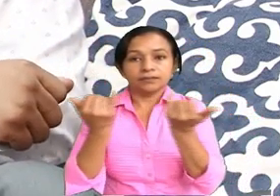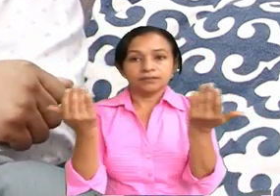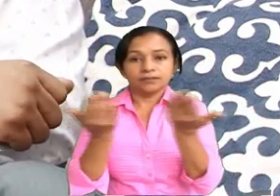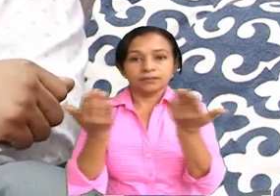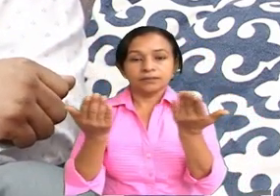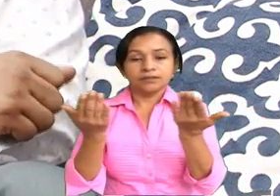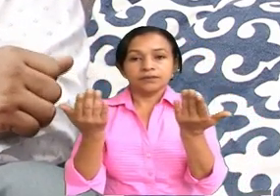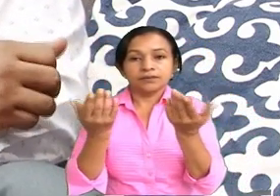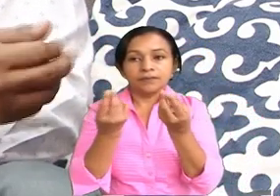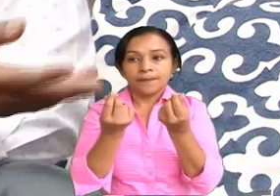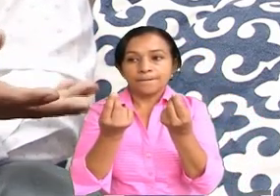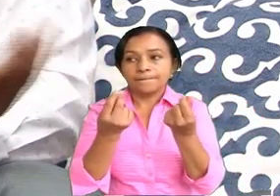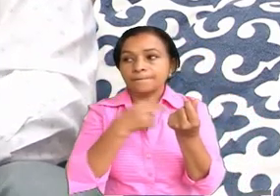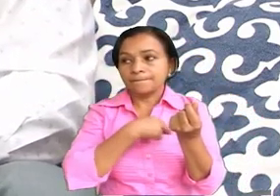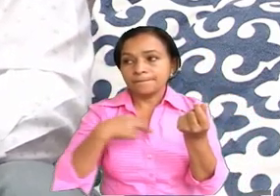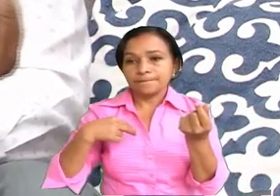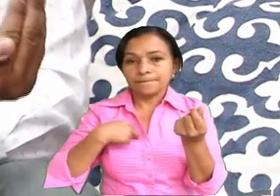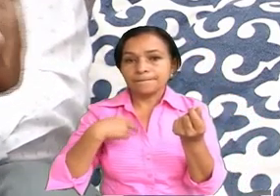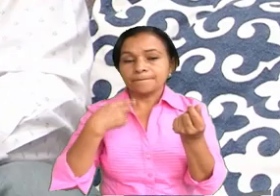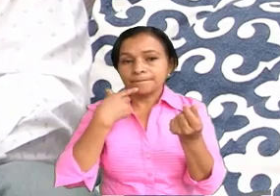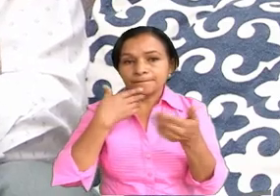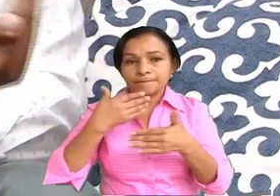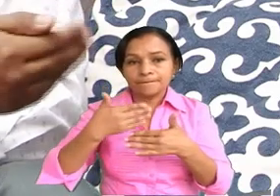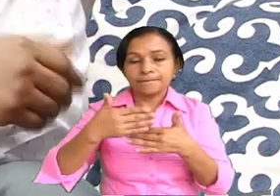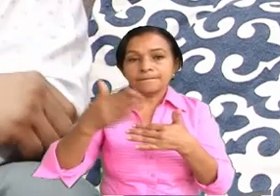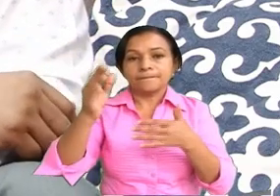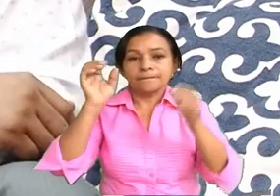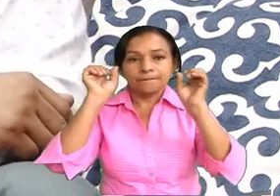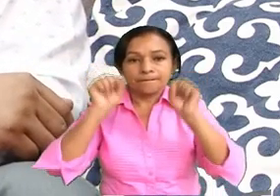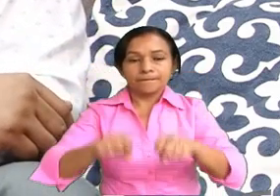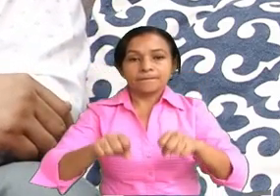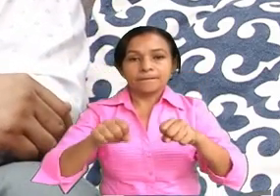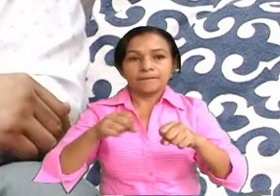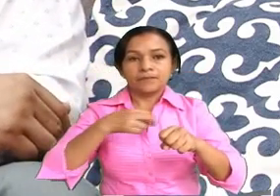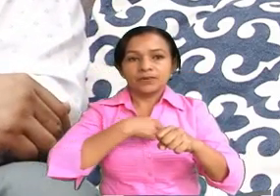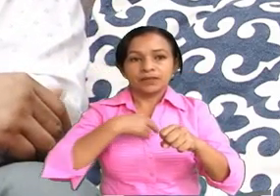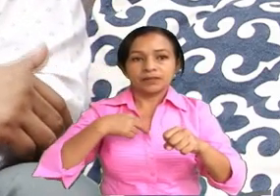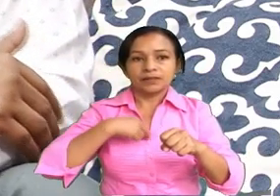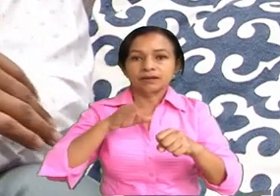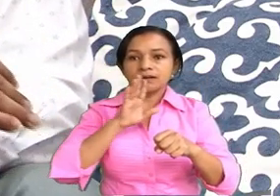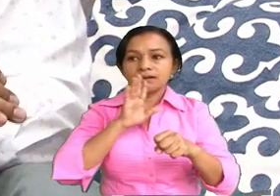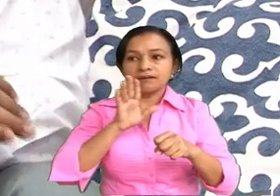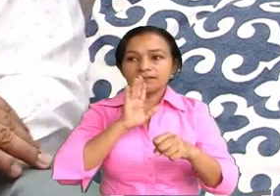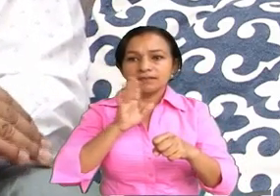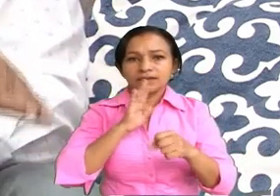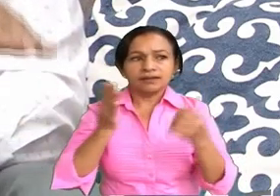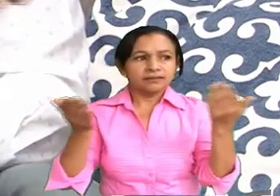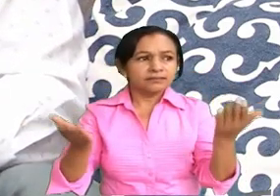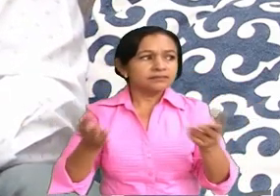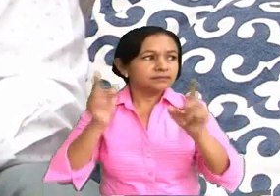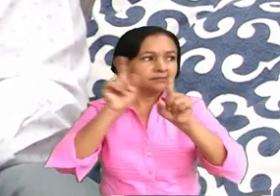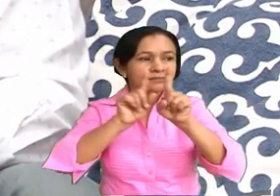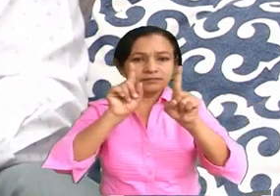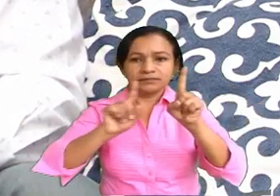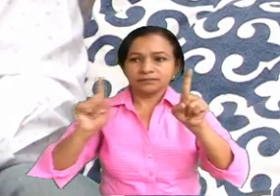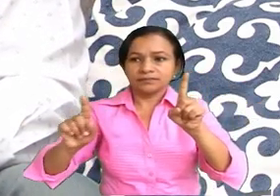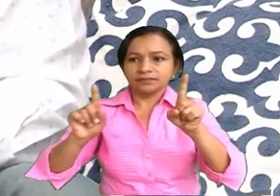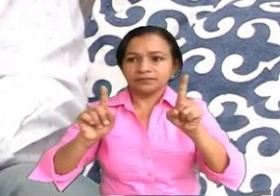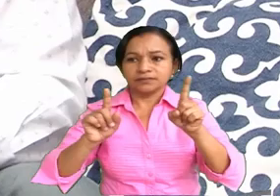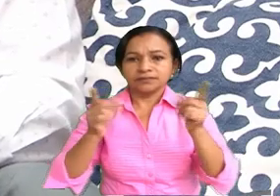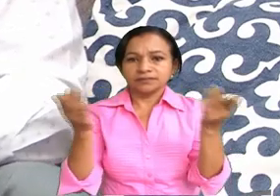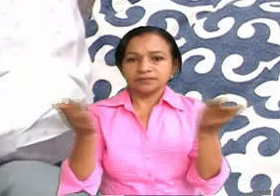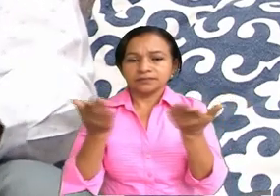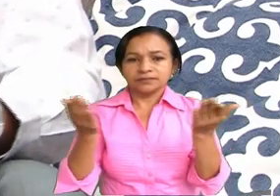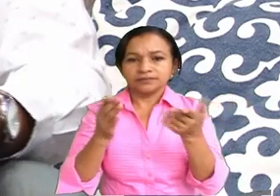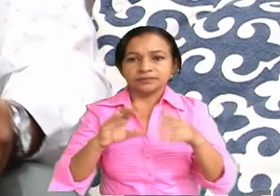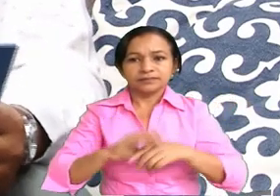también riqueza, y a partir de eso también pues uno puede establecer una conversación de un nivel más parejo, podríamos entenderlo,